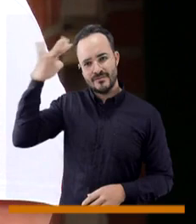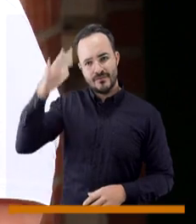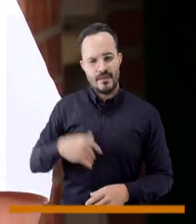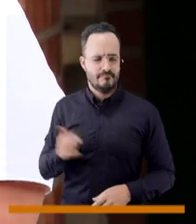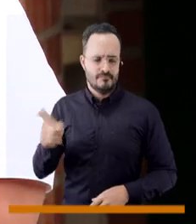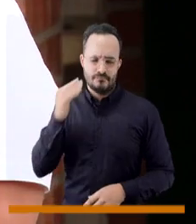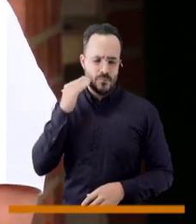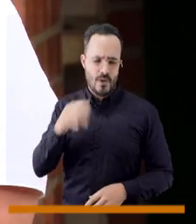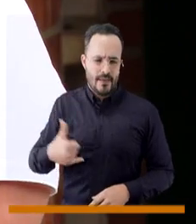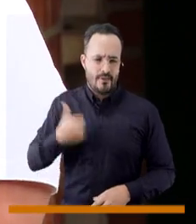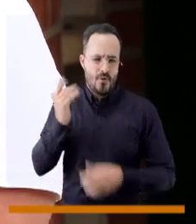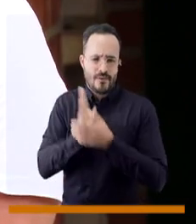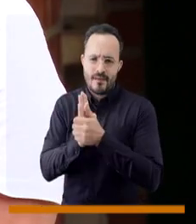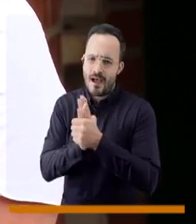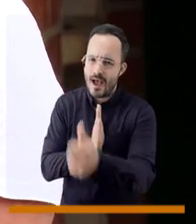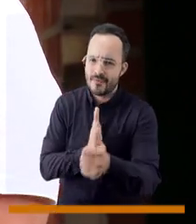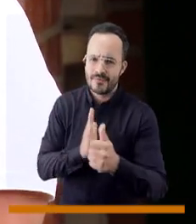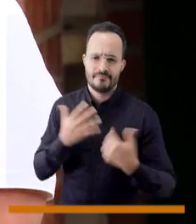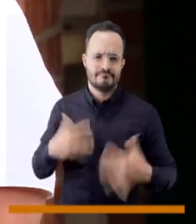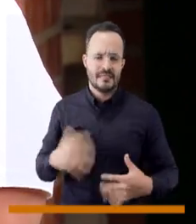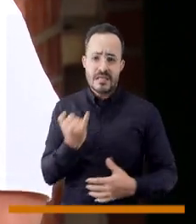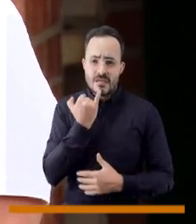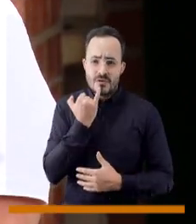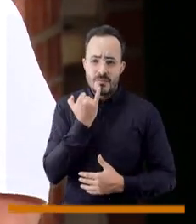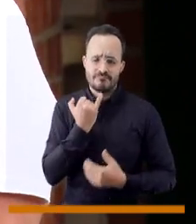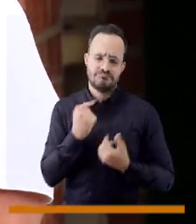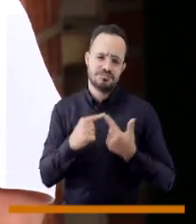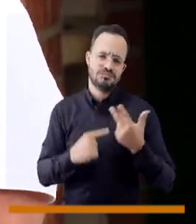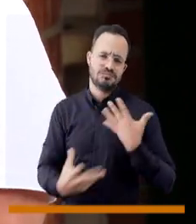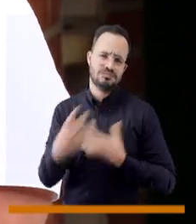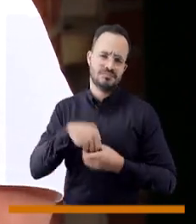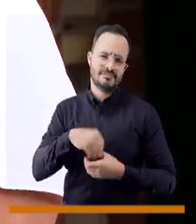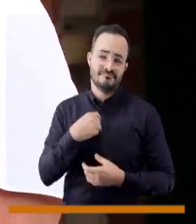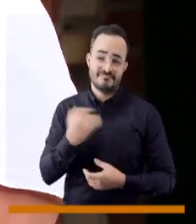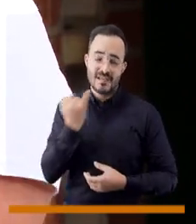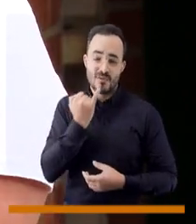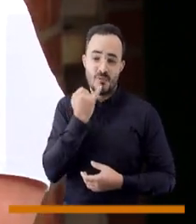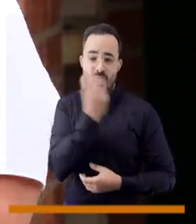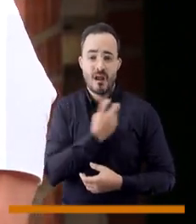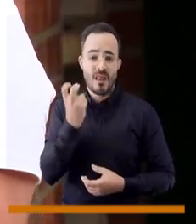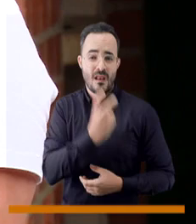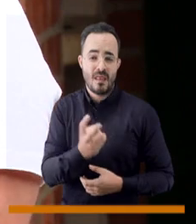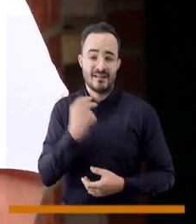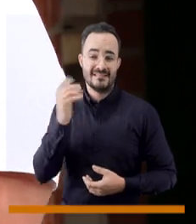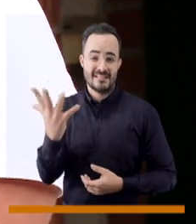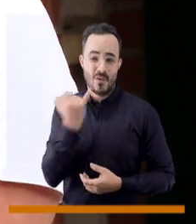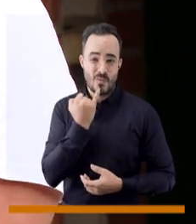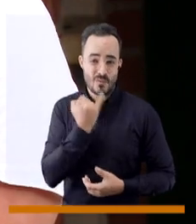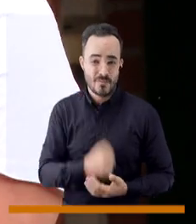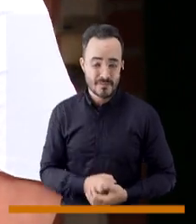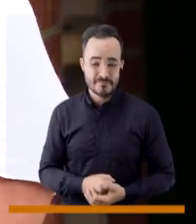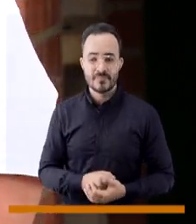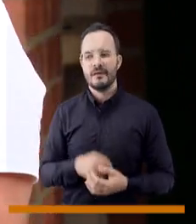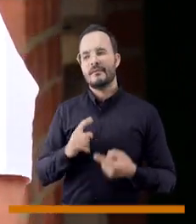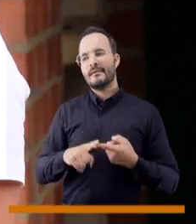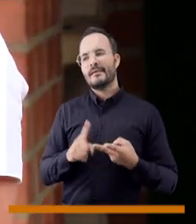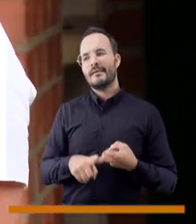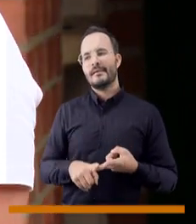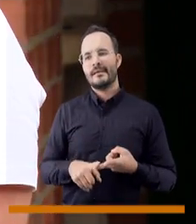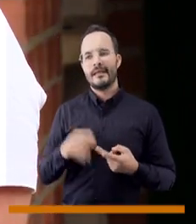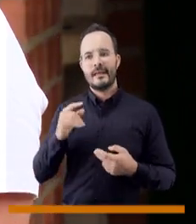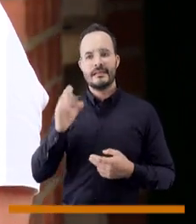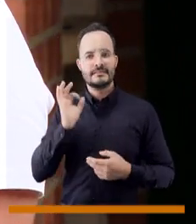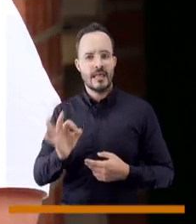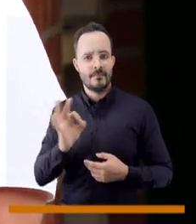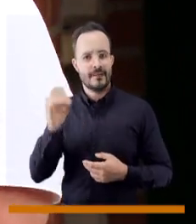filosofía, es una chica muy talentosa, con unas capacidades para los idiomas, habla 5 idiomas, ama todo lo que es